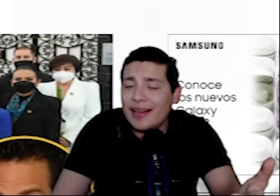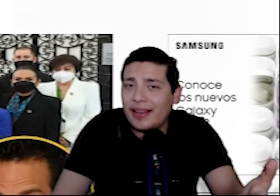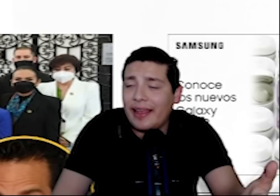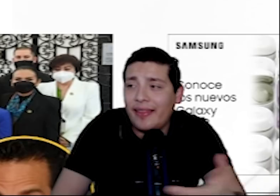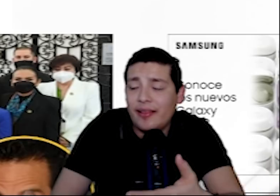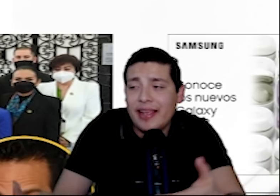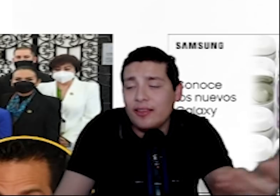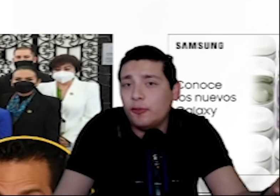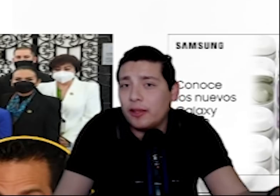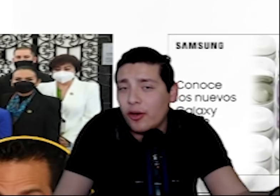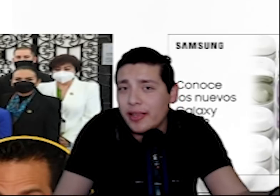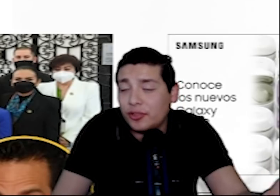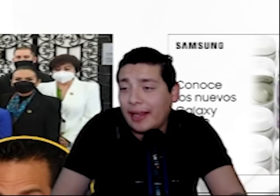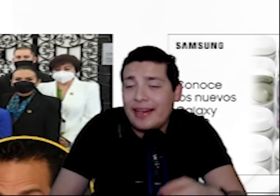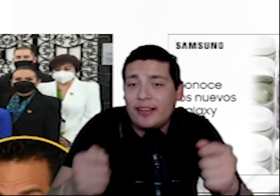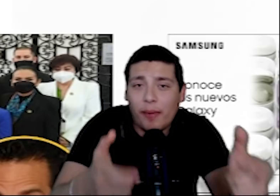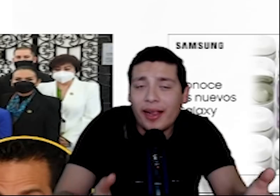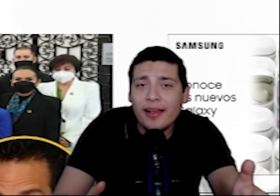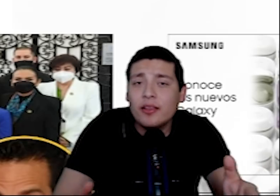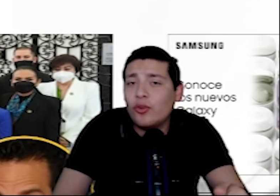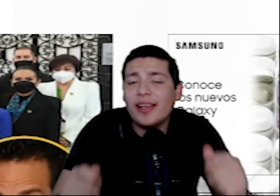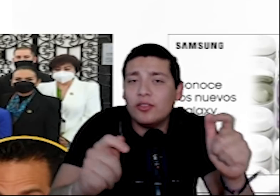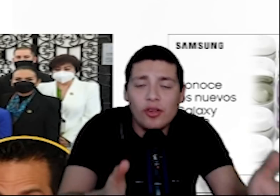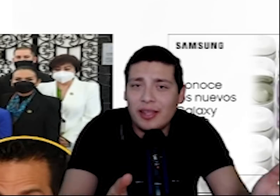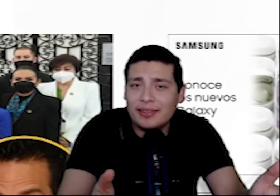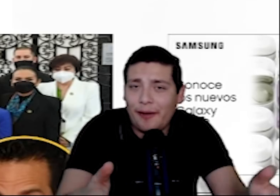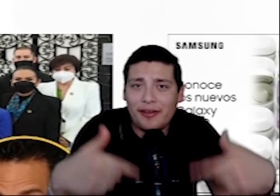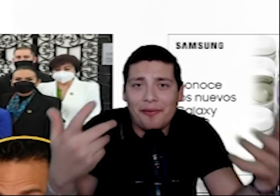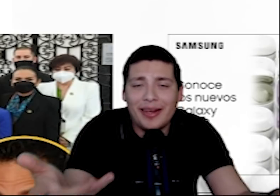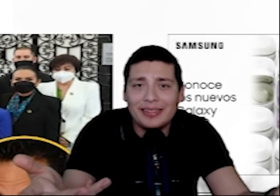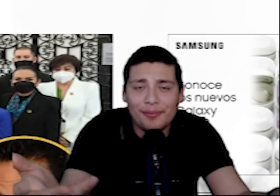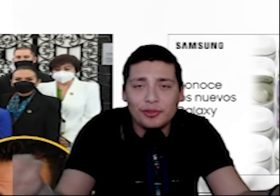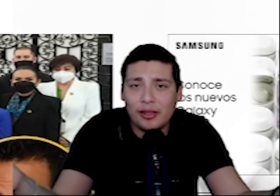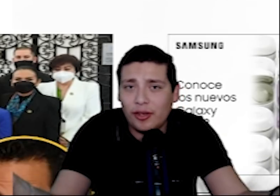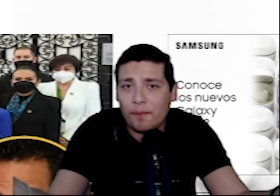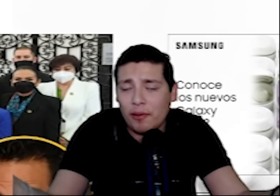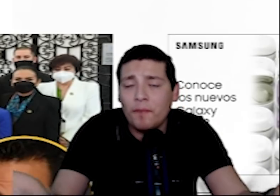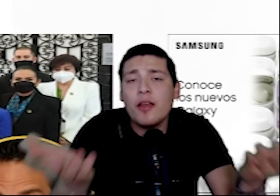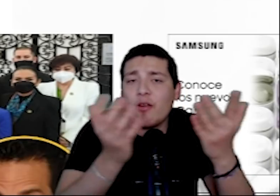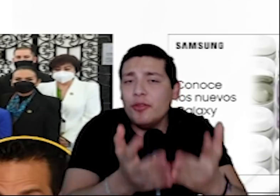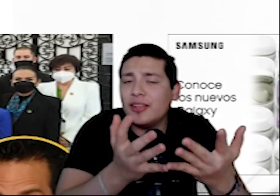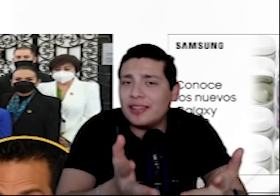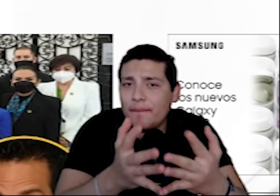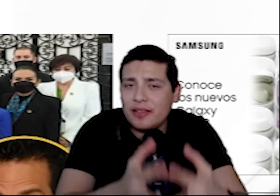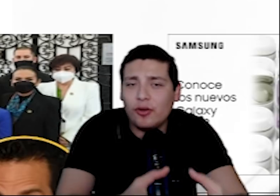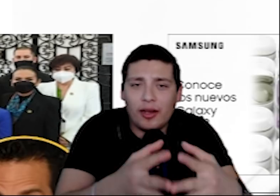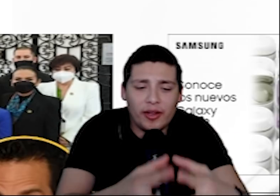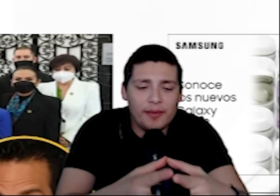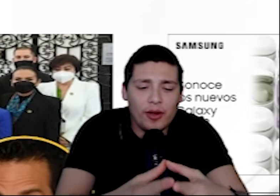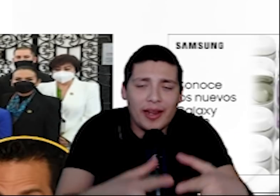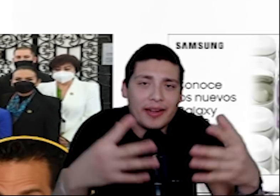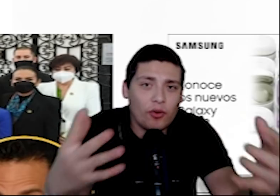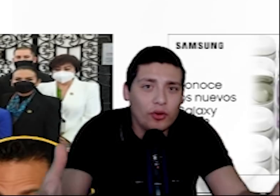quieren que digan sus patrones. O sea, quien les paga son las notas que al final van a estar mostrándole al pueblo. Cuando ustedes han visto